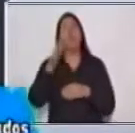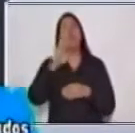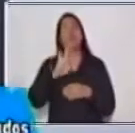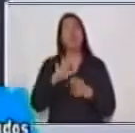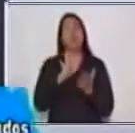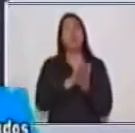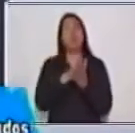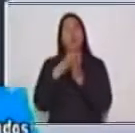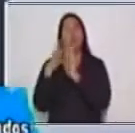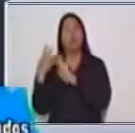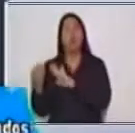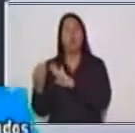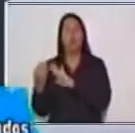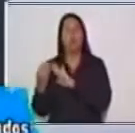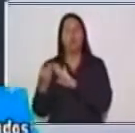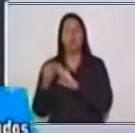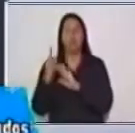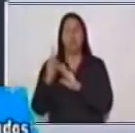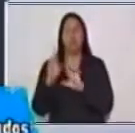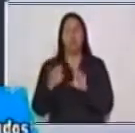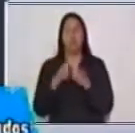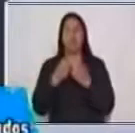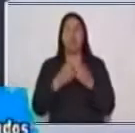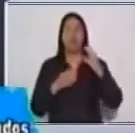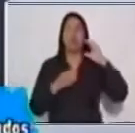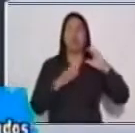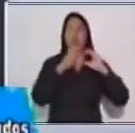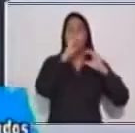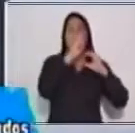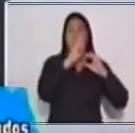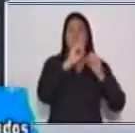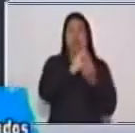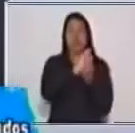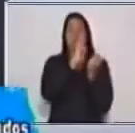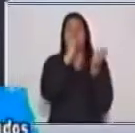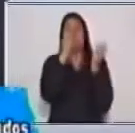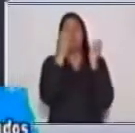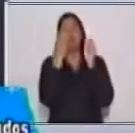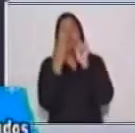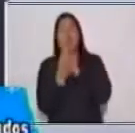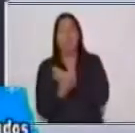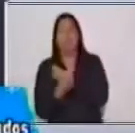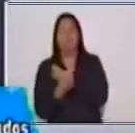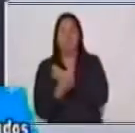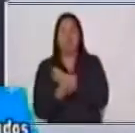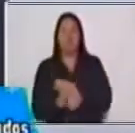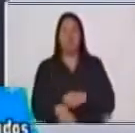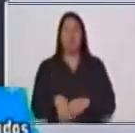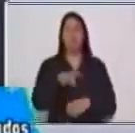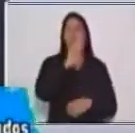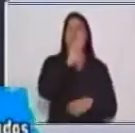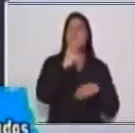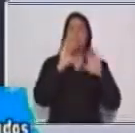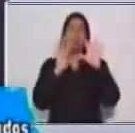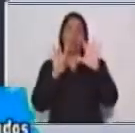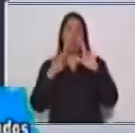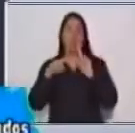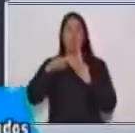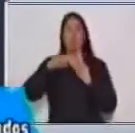acá, la vamos a transformar por este número, vamos a decir 39 por